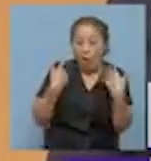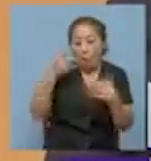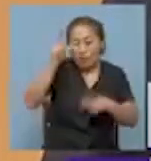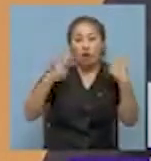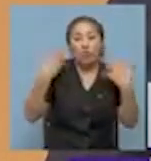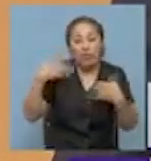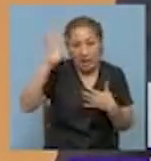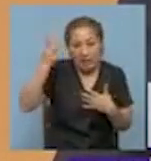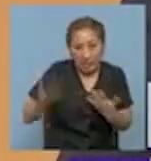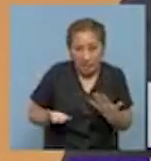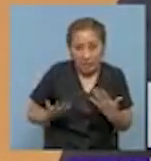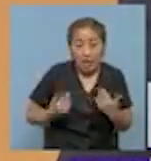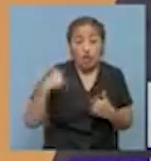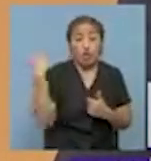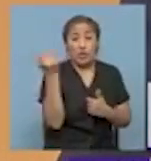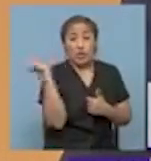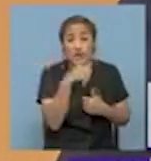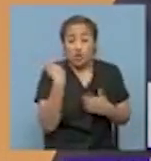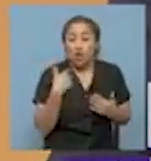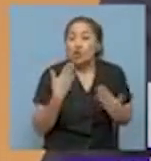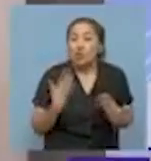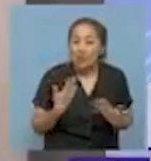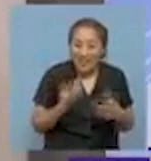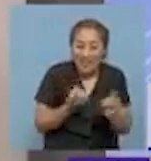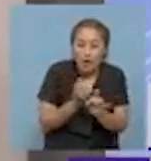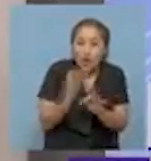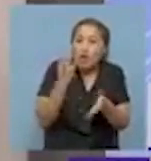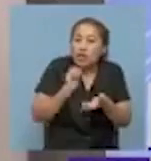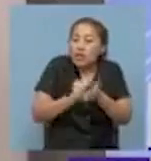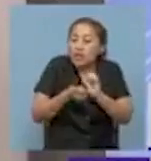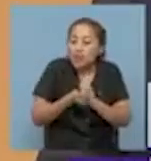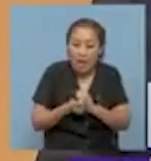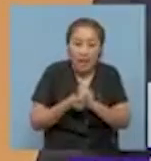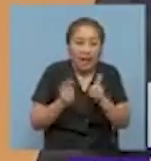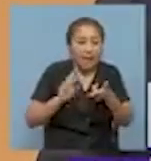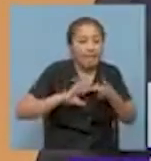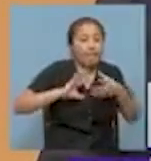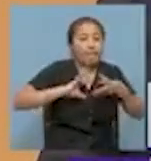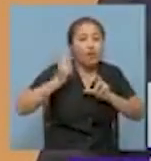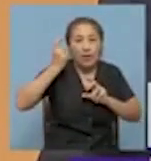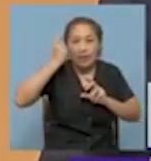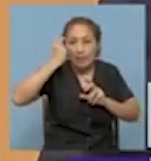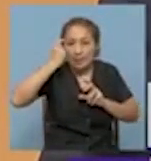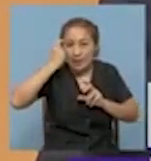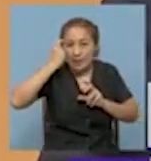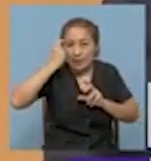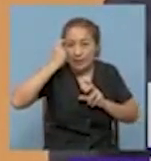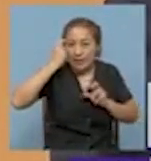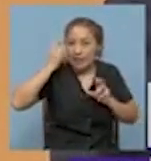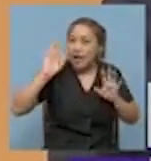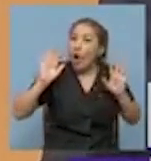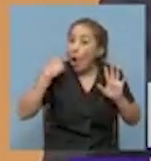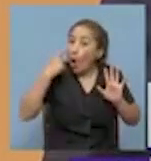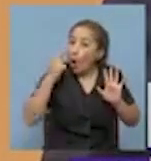está nuestra postura para ver sexual sexual claro en internet en temas de educación sexual es un tema delicado